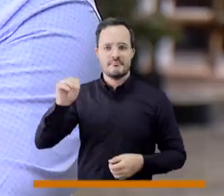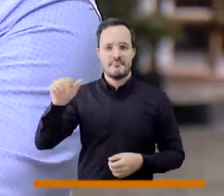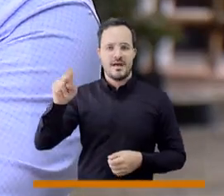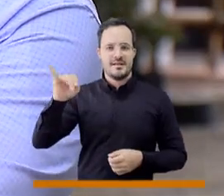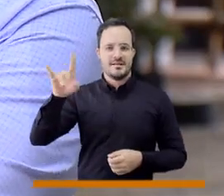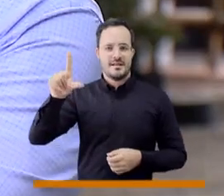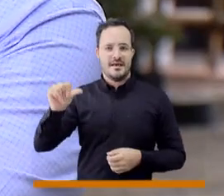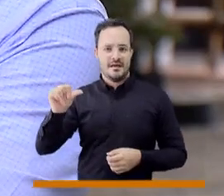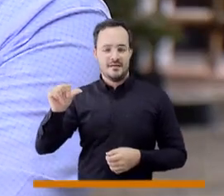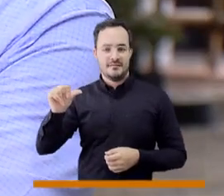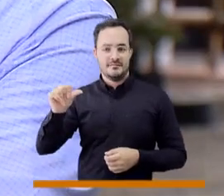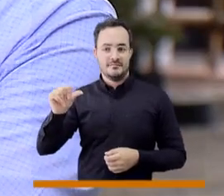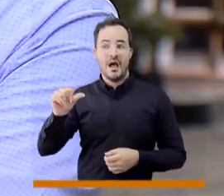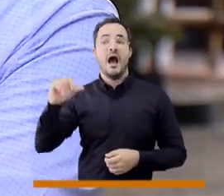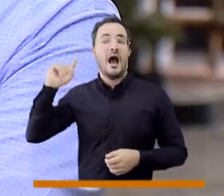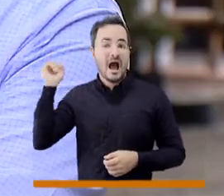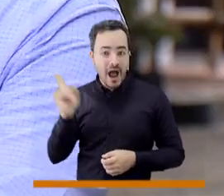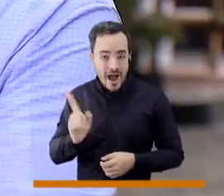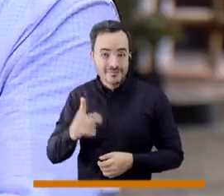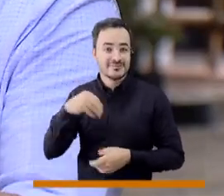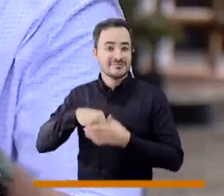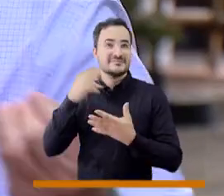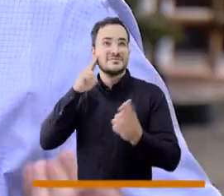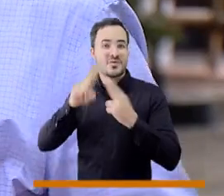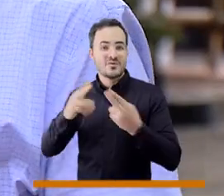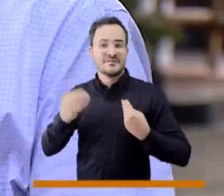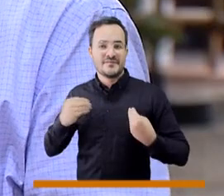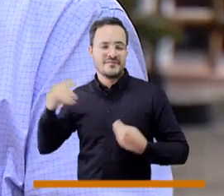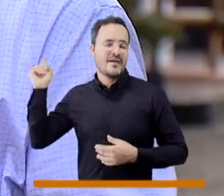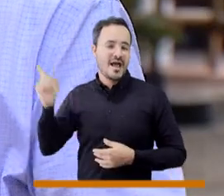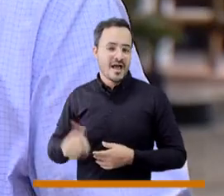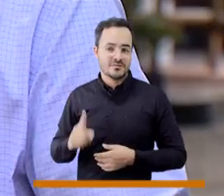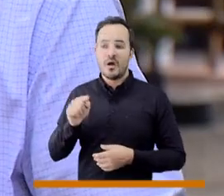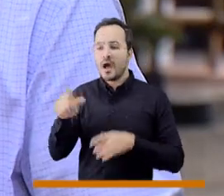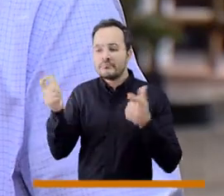habita, es habitante tradicional de ese sector, que fue uno de los más